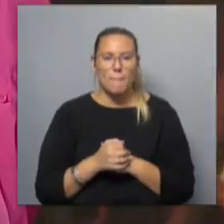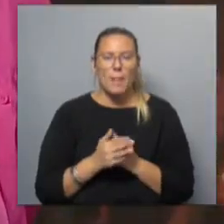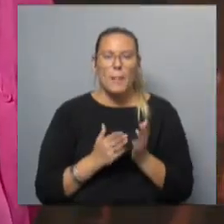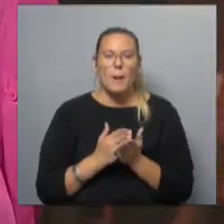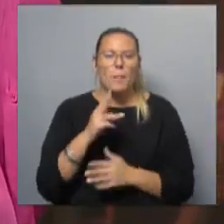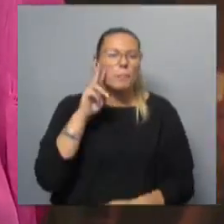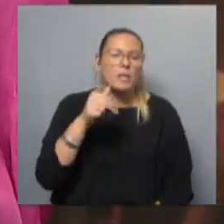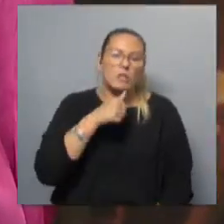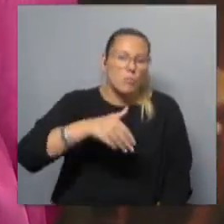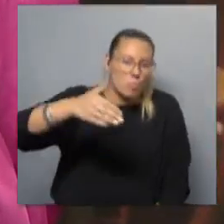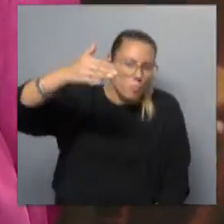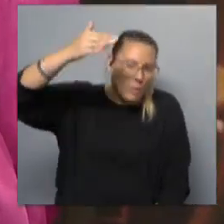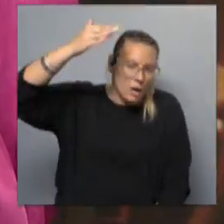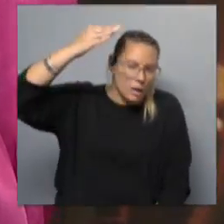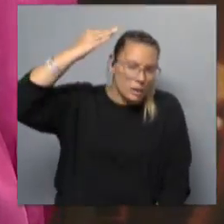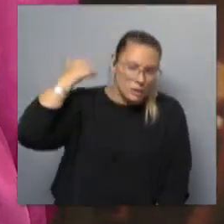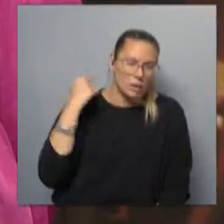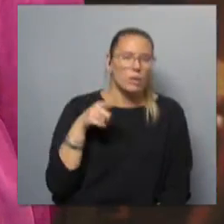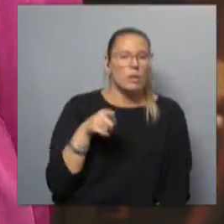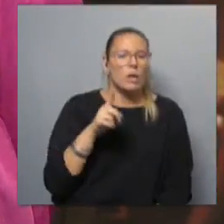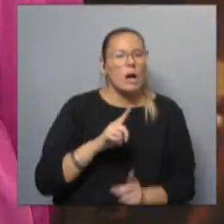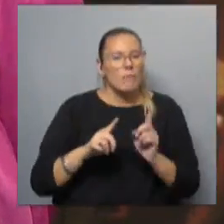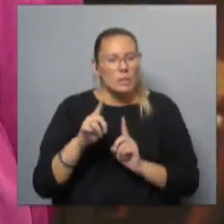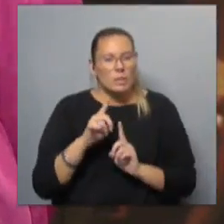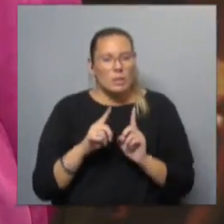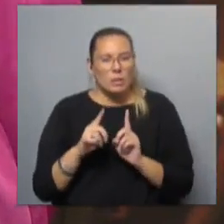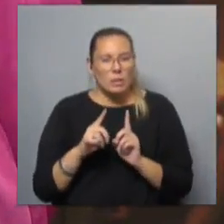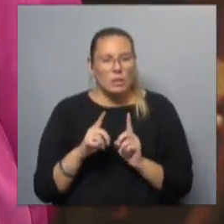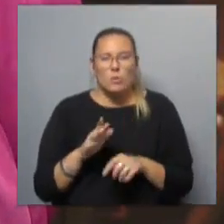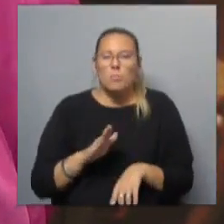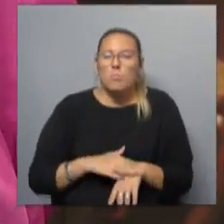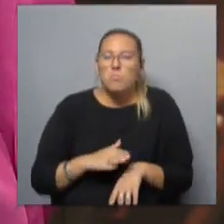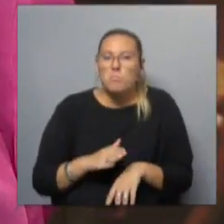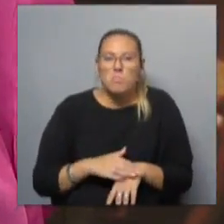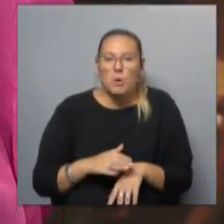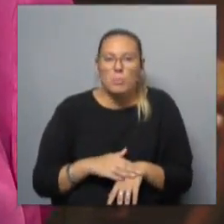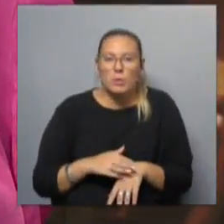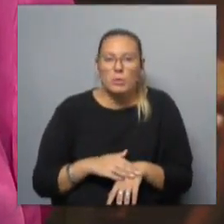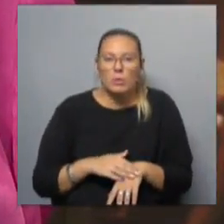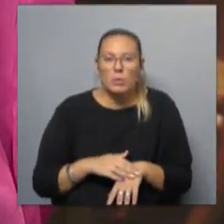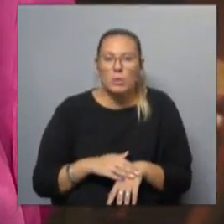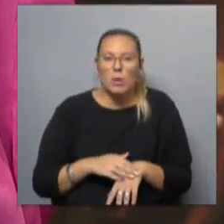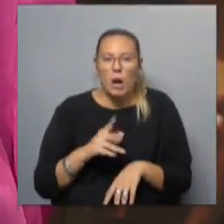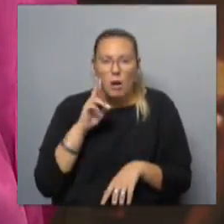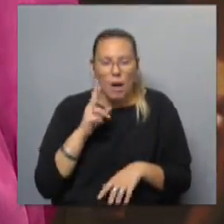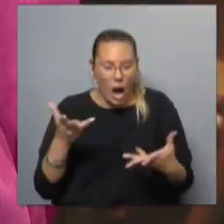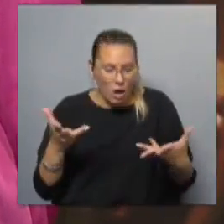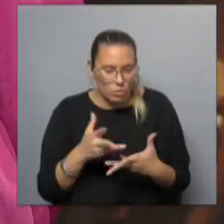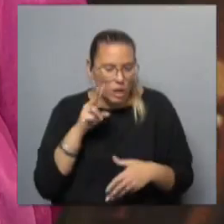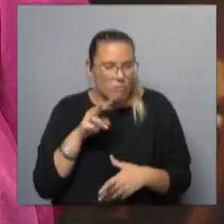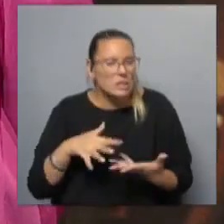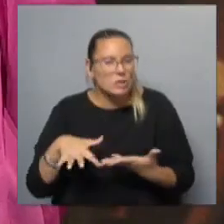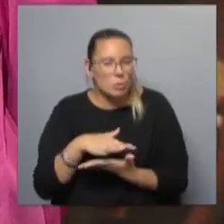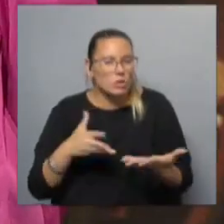mirando al pasado. ¿Te pasa que ya estás en un lugar en el cual mirás hechos del presente